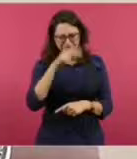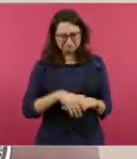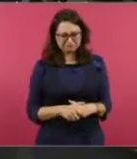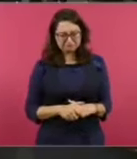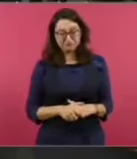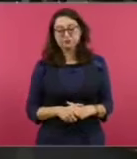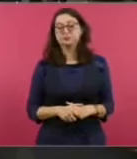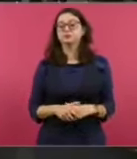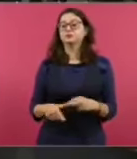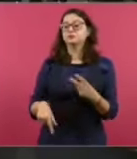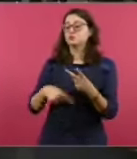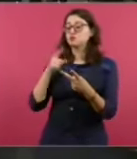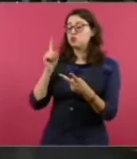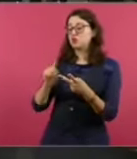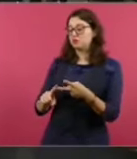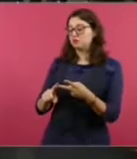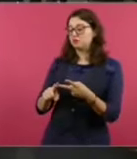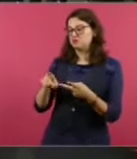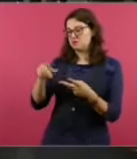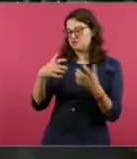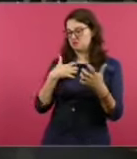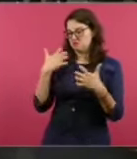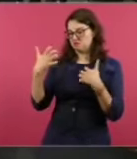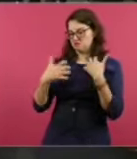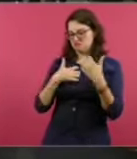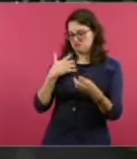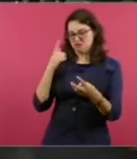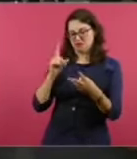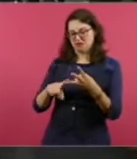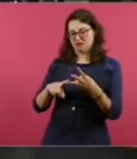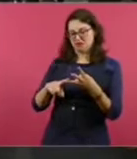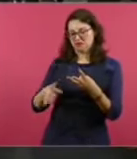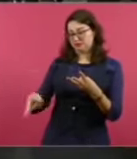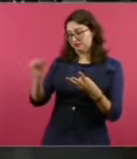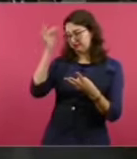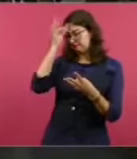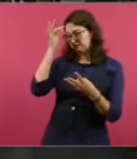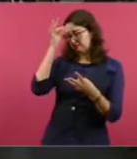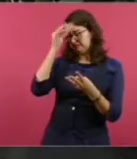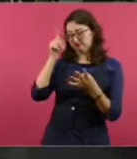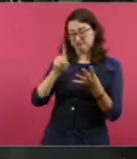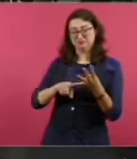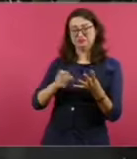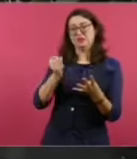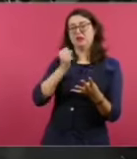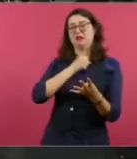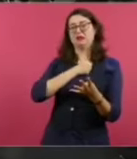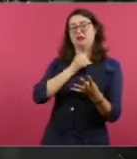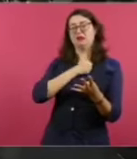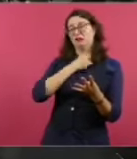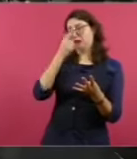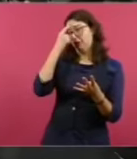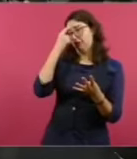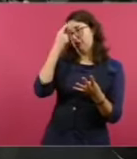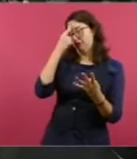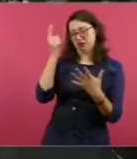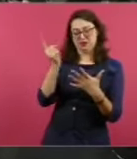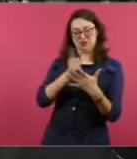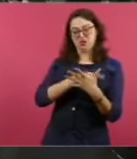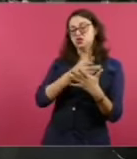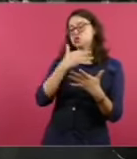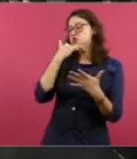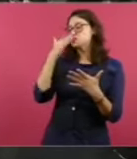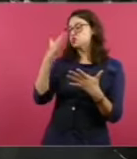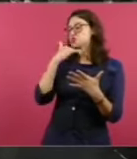Violento, tonto, fanático, corrupto,